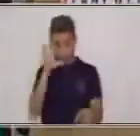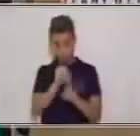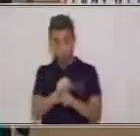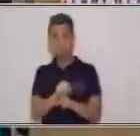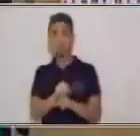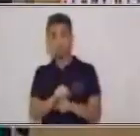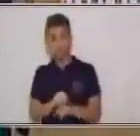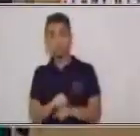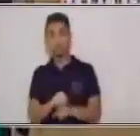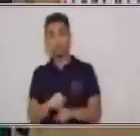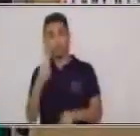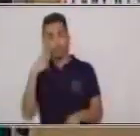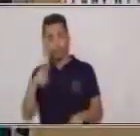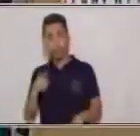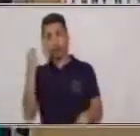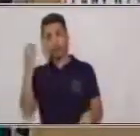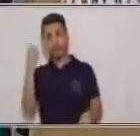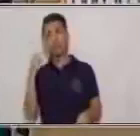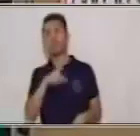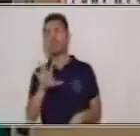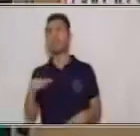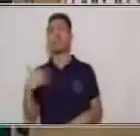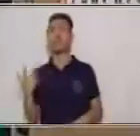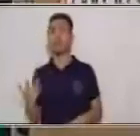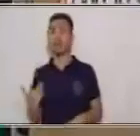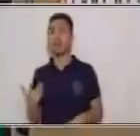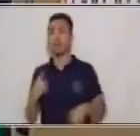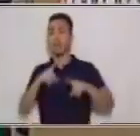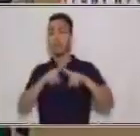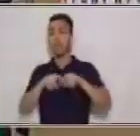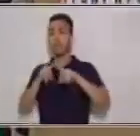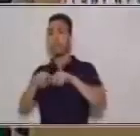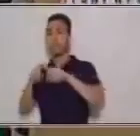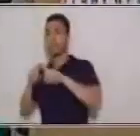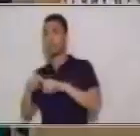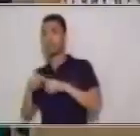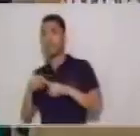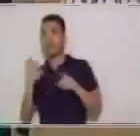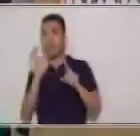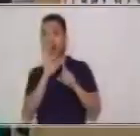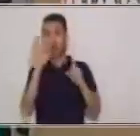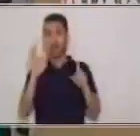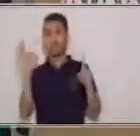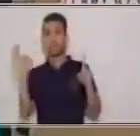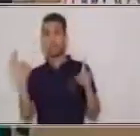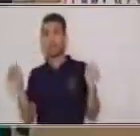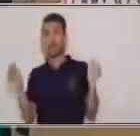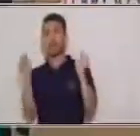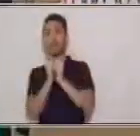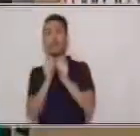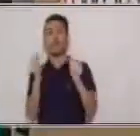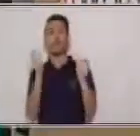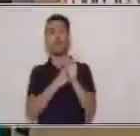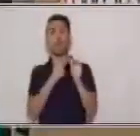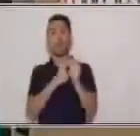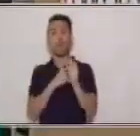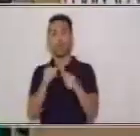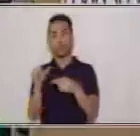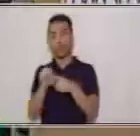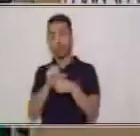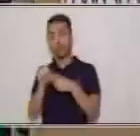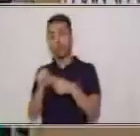la que podemos distinguir es que dependiendo del contexto de la oración van a ir acompañados de un artículo, así